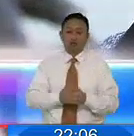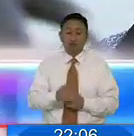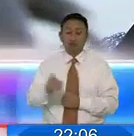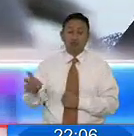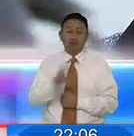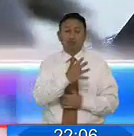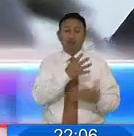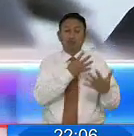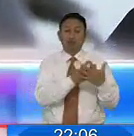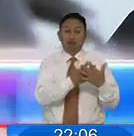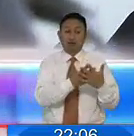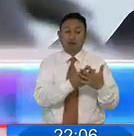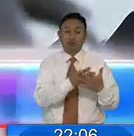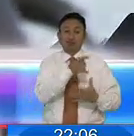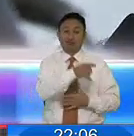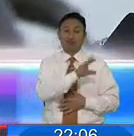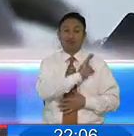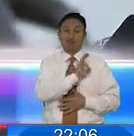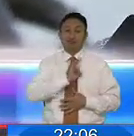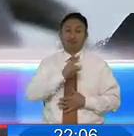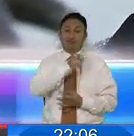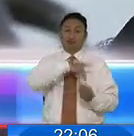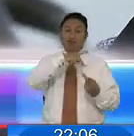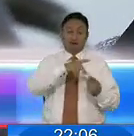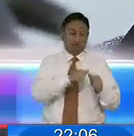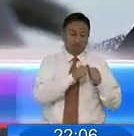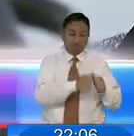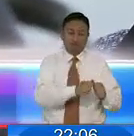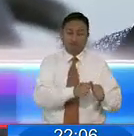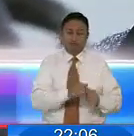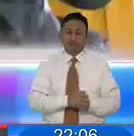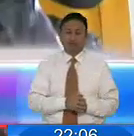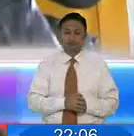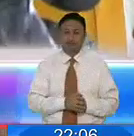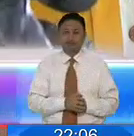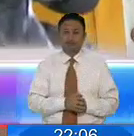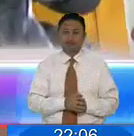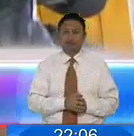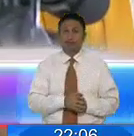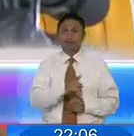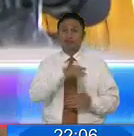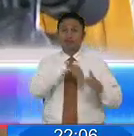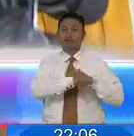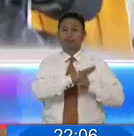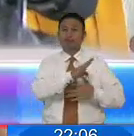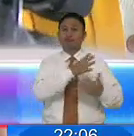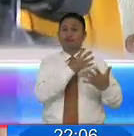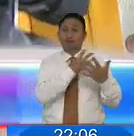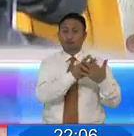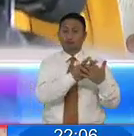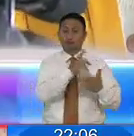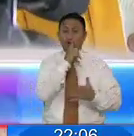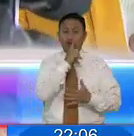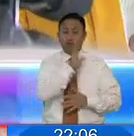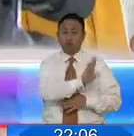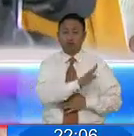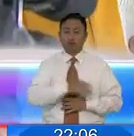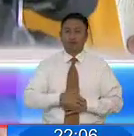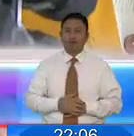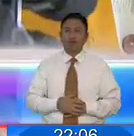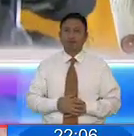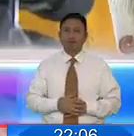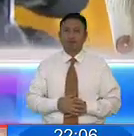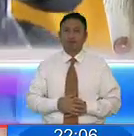preventiva que pesa sobre la perfecta continúe vigente y que se mantenga internada en el centro de rehabilitación de cotopaxi